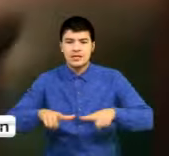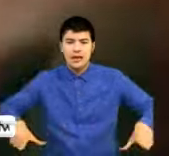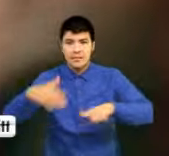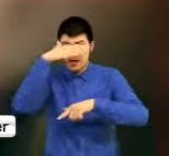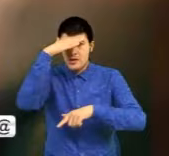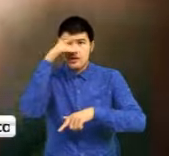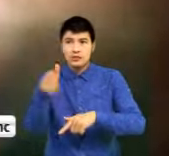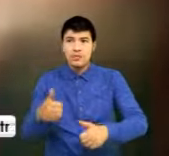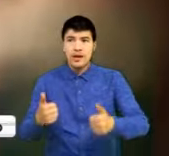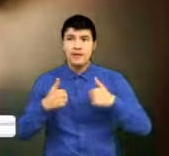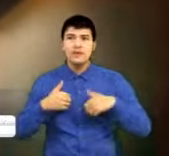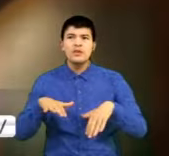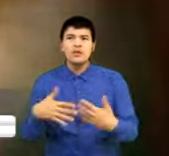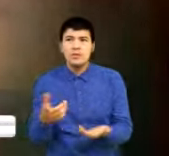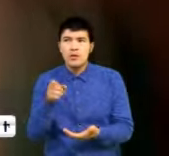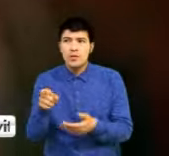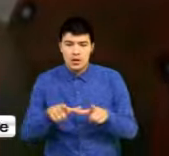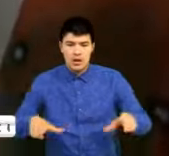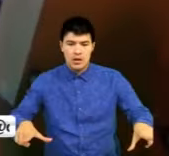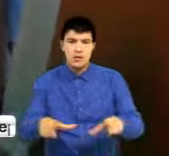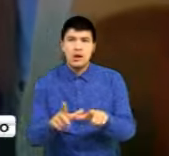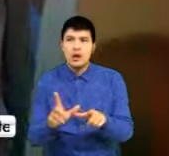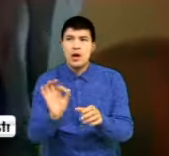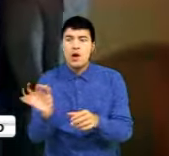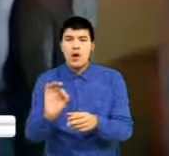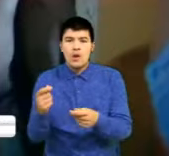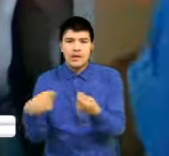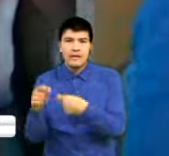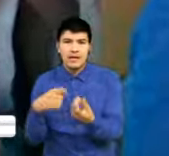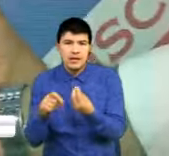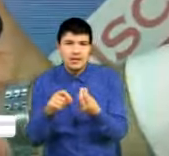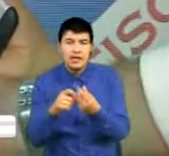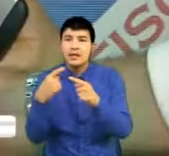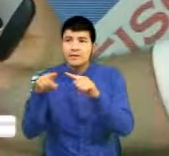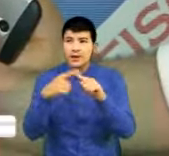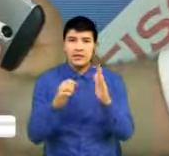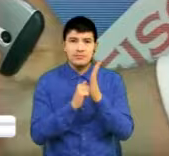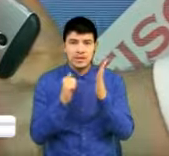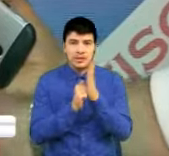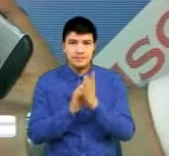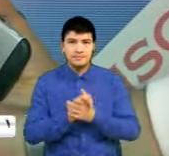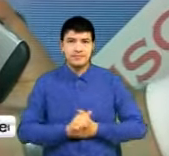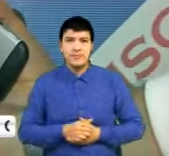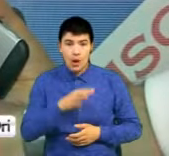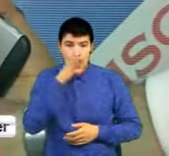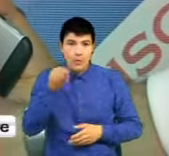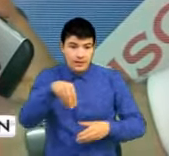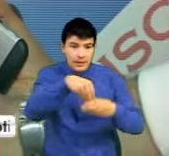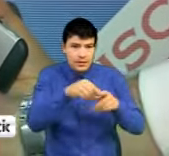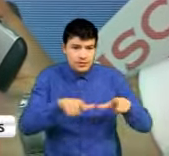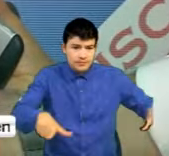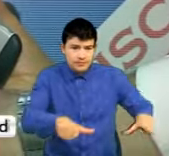de beneficios como obtener una celda o recibir droga y otros materiales. Organizó desde el interior de la